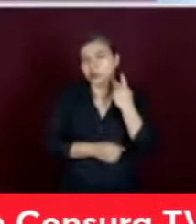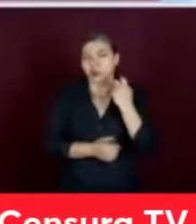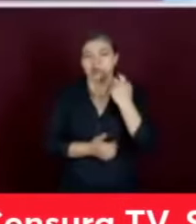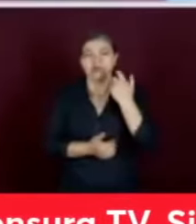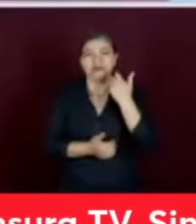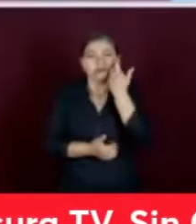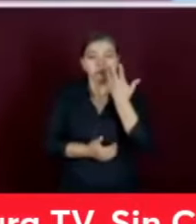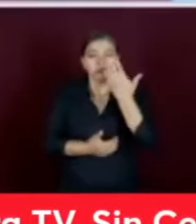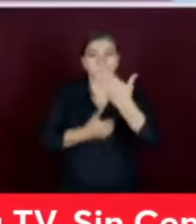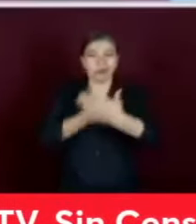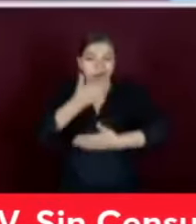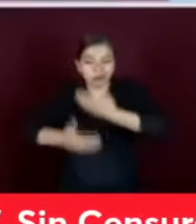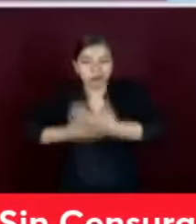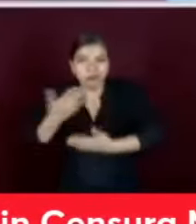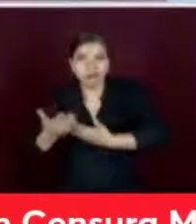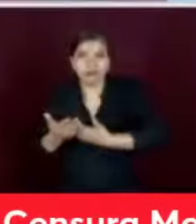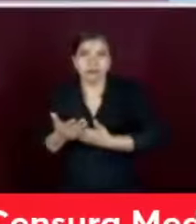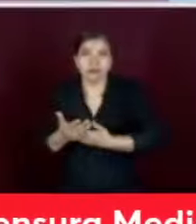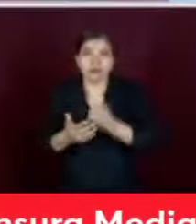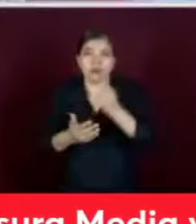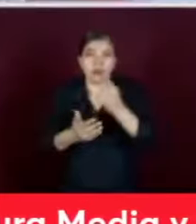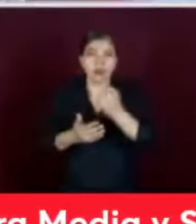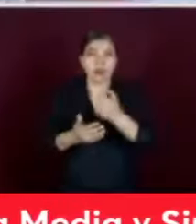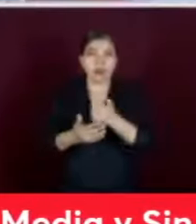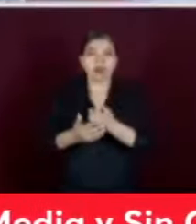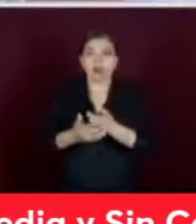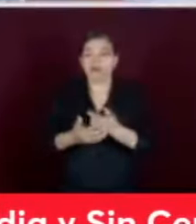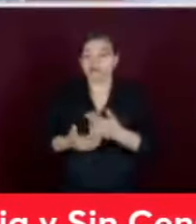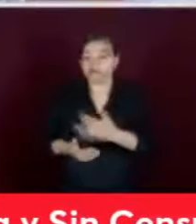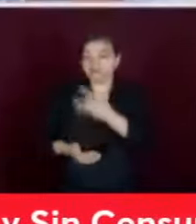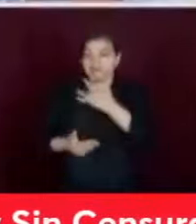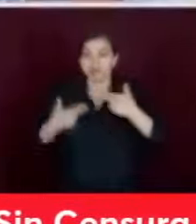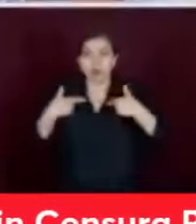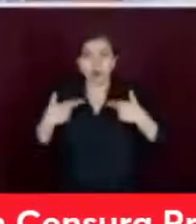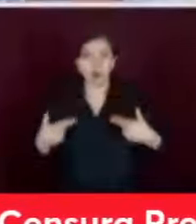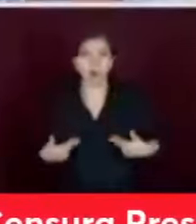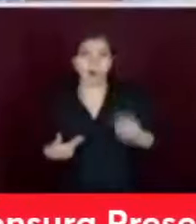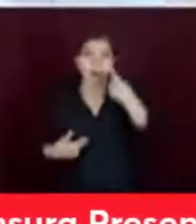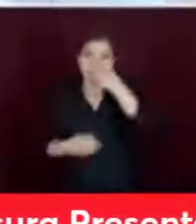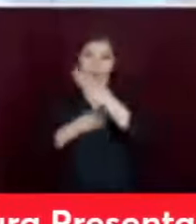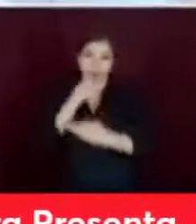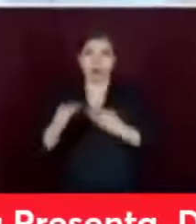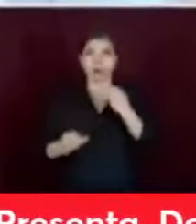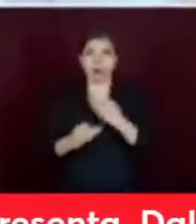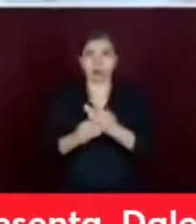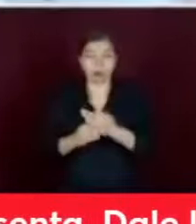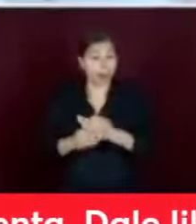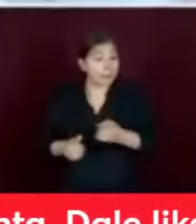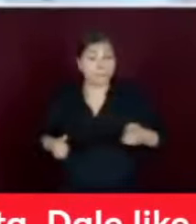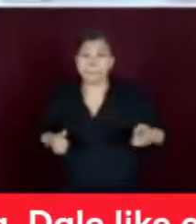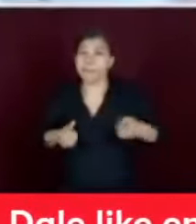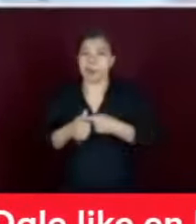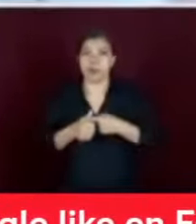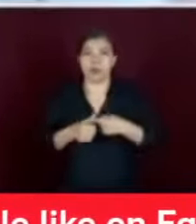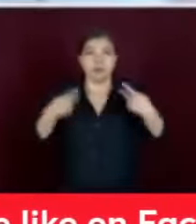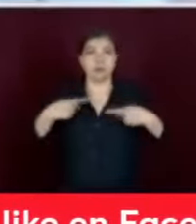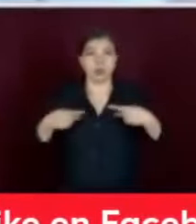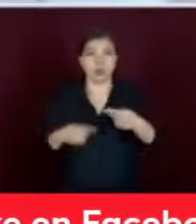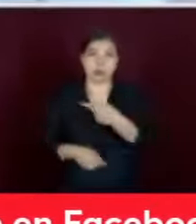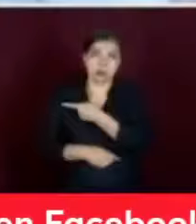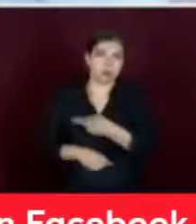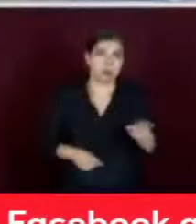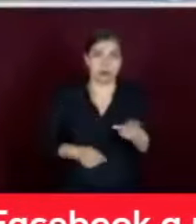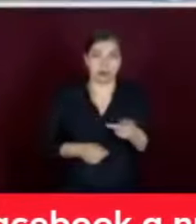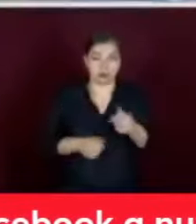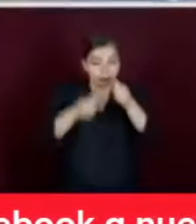principio humanista, por el bien de todos, primero los pobres.